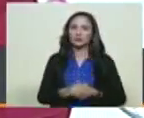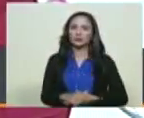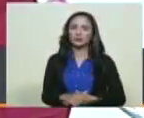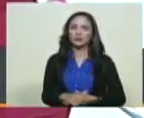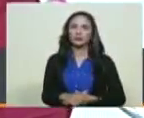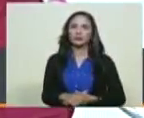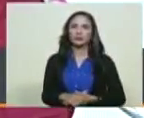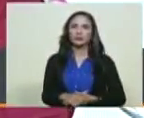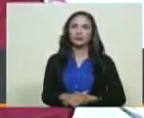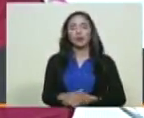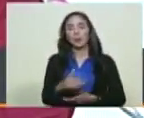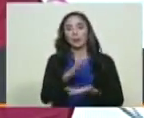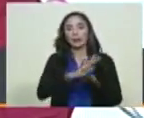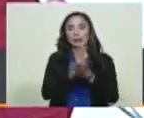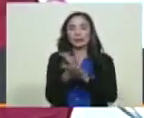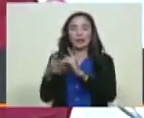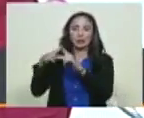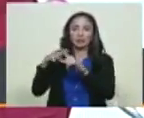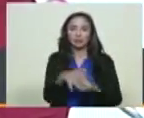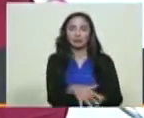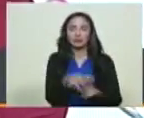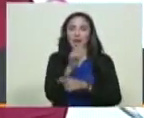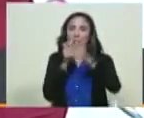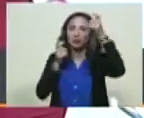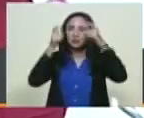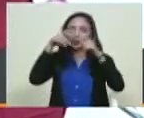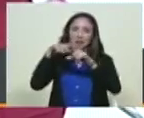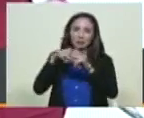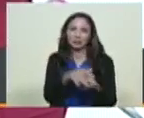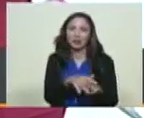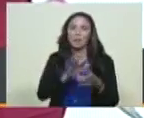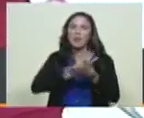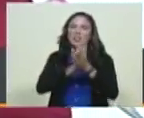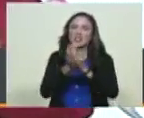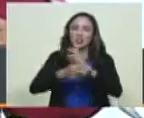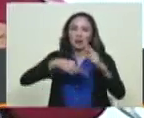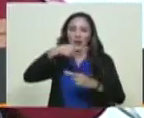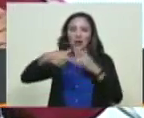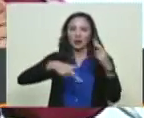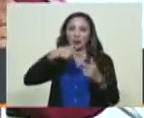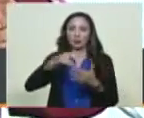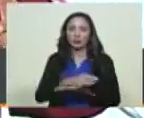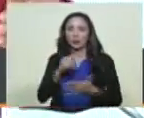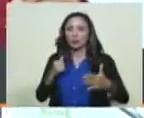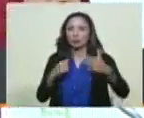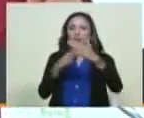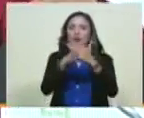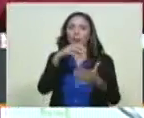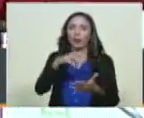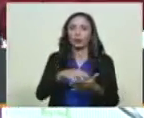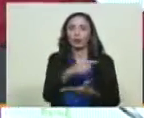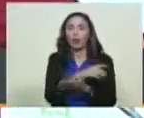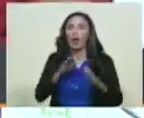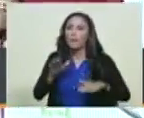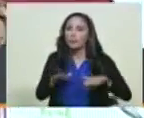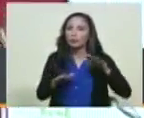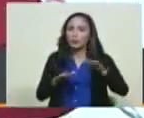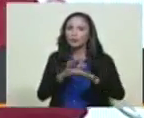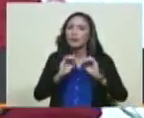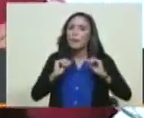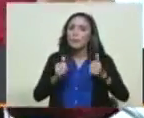para derrocar al comandante chávez y acabar la revolución bolivariana que apenas daba sus primeros